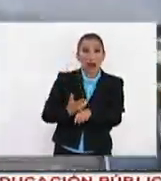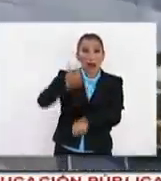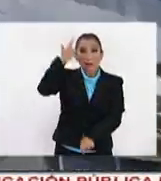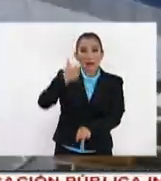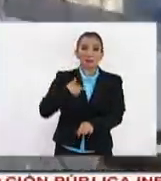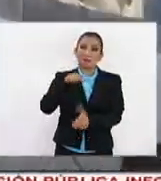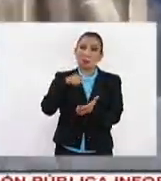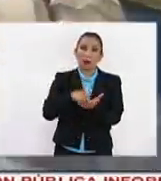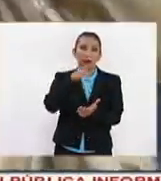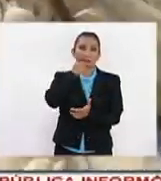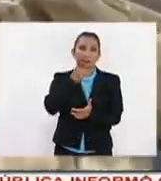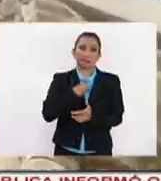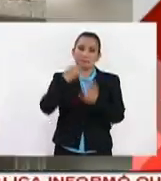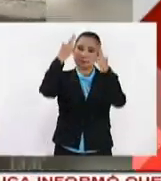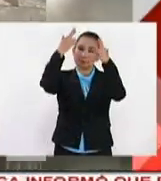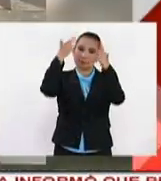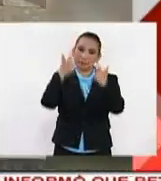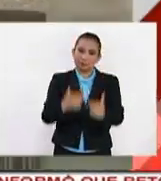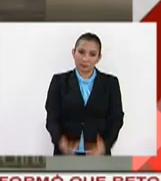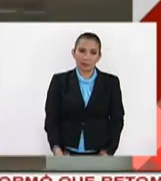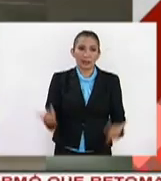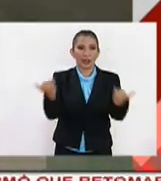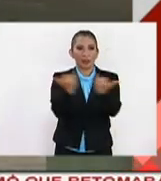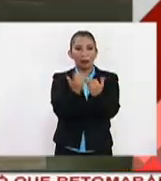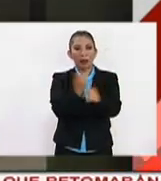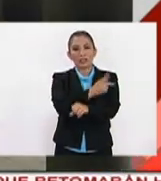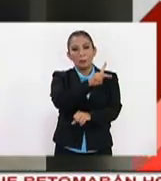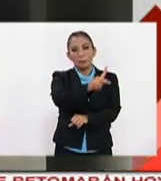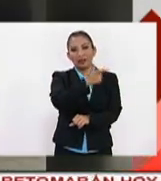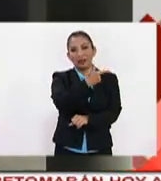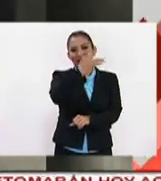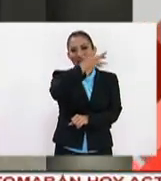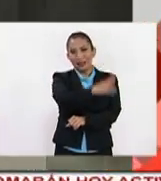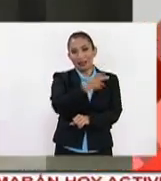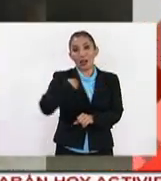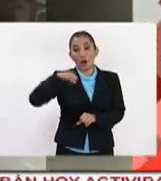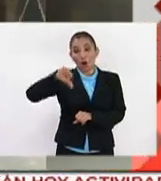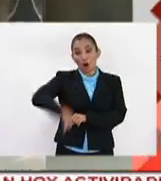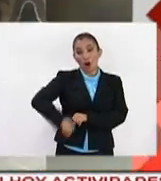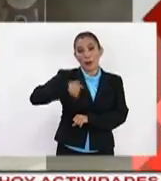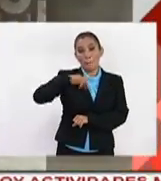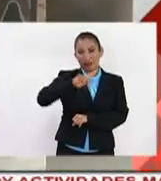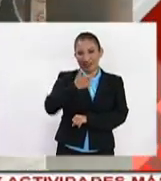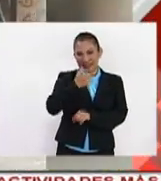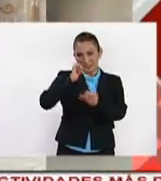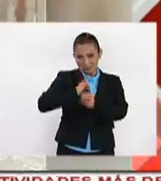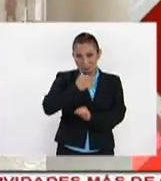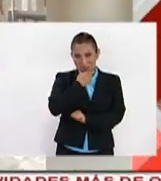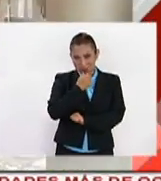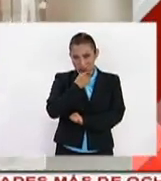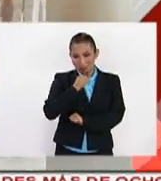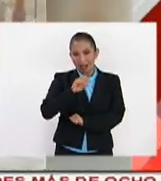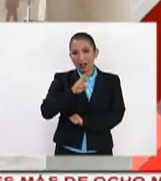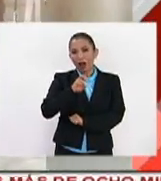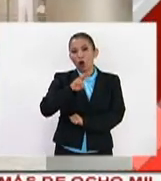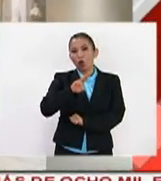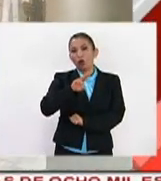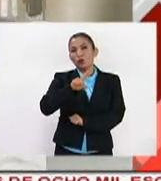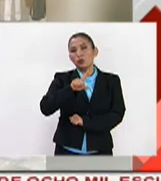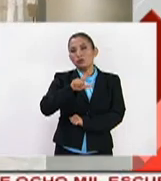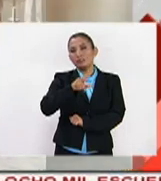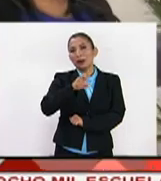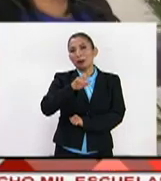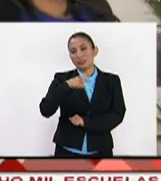las instalaciones van a ser derribadas. Lo mismo ocurrió en la PGR. A partir de hoy, el Procurador General de la República, Raúl Cervantes,